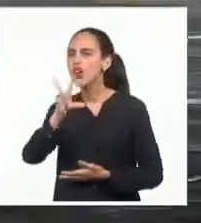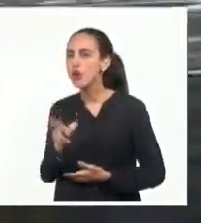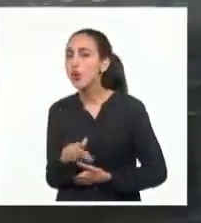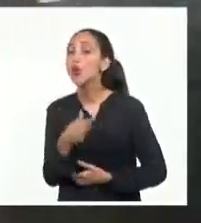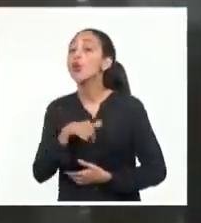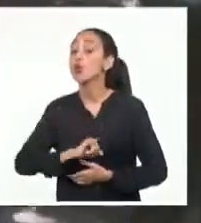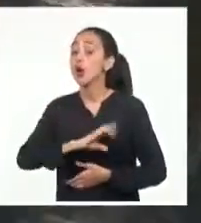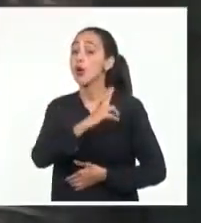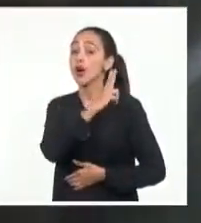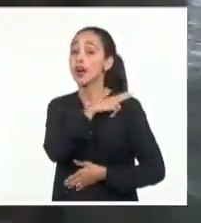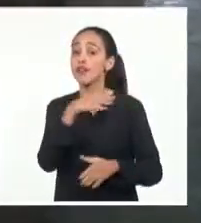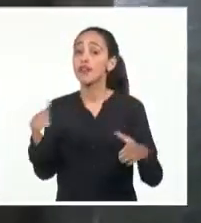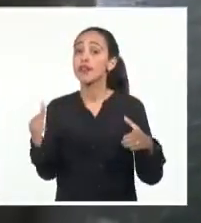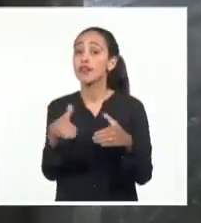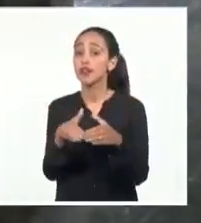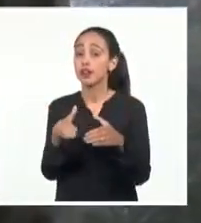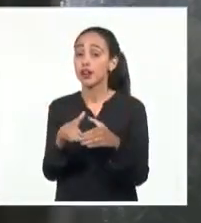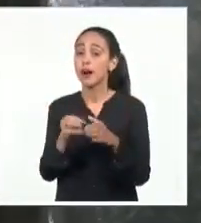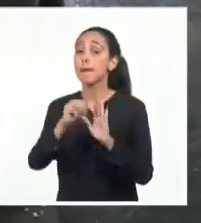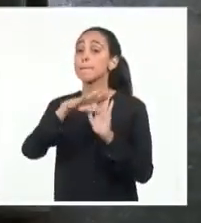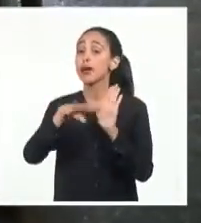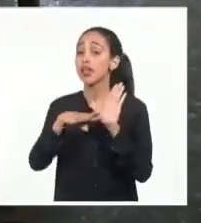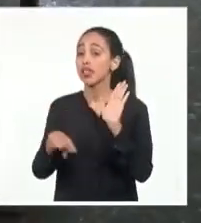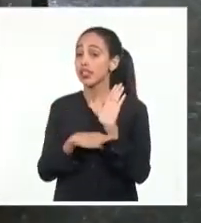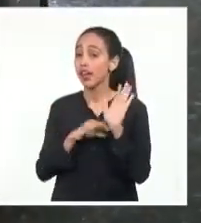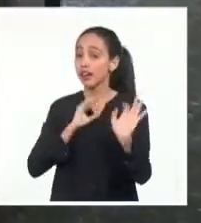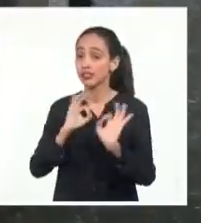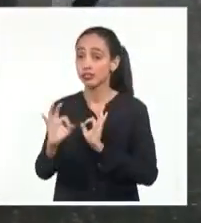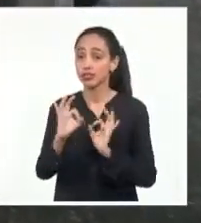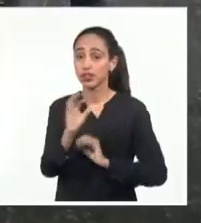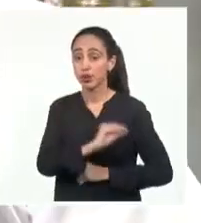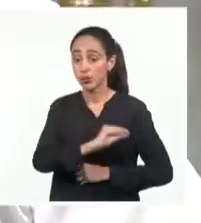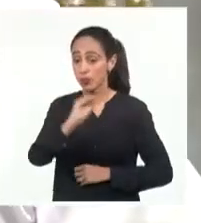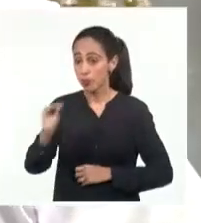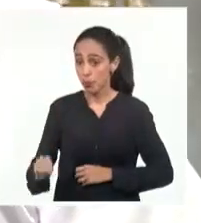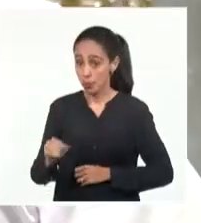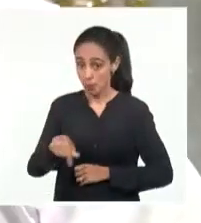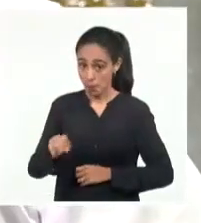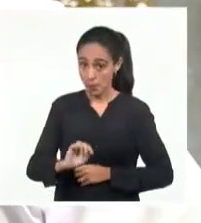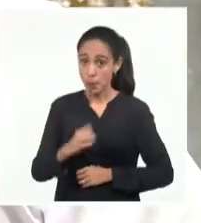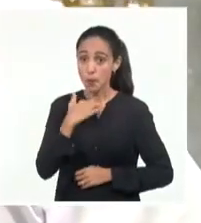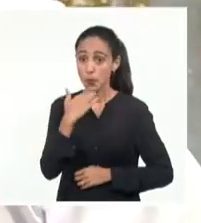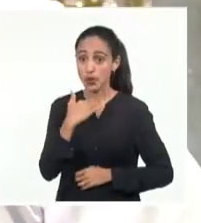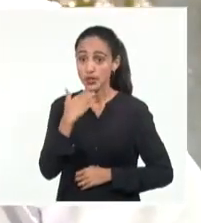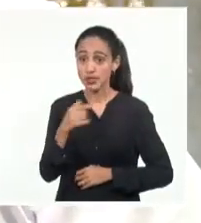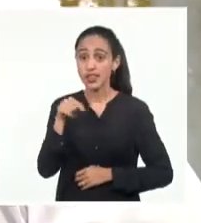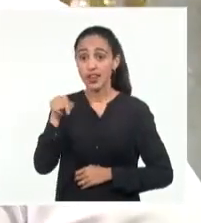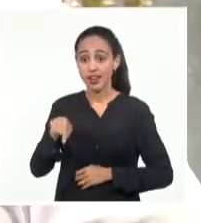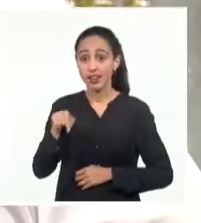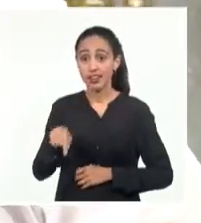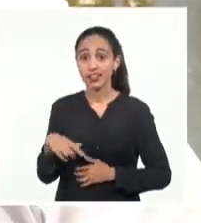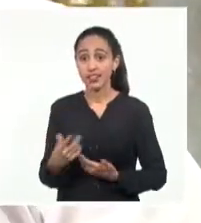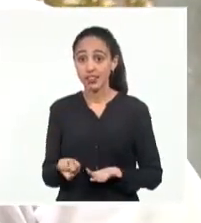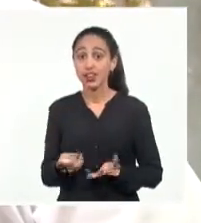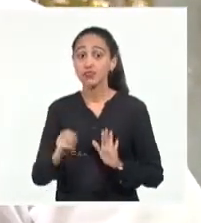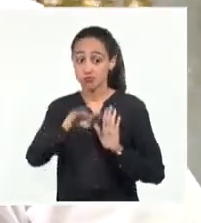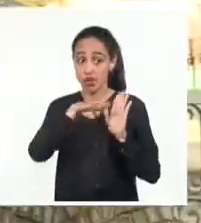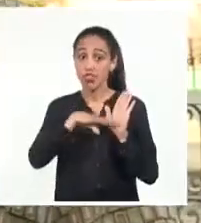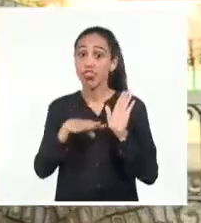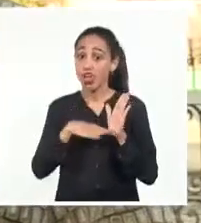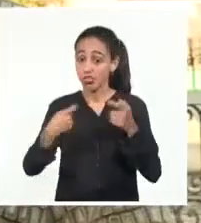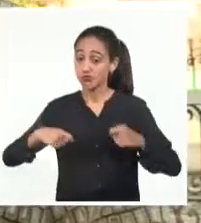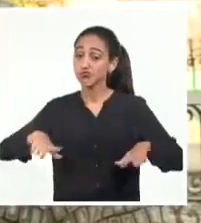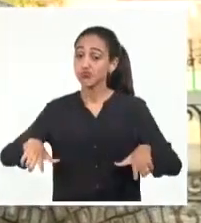brigada que está en estos momentos en medida cautelar y demás, y fueron trasladados a la unidad de policía para que se aplique lo que está legislado, ¿no?,